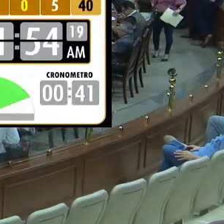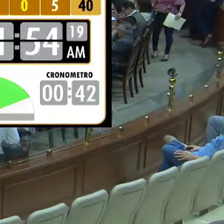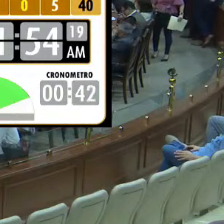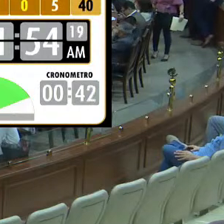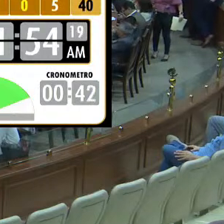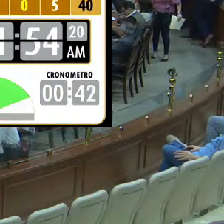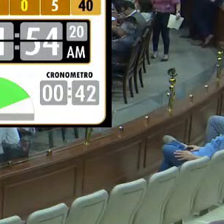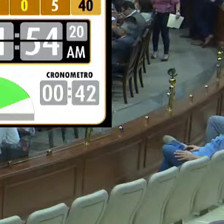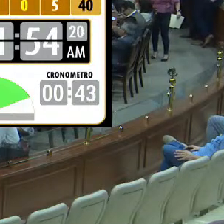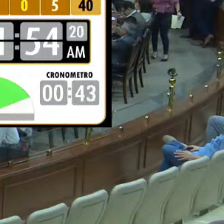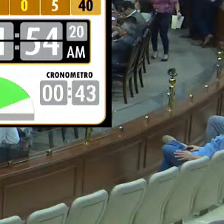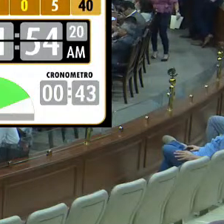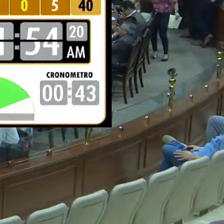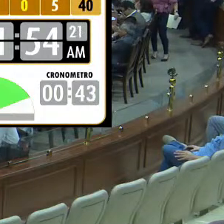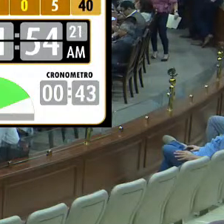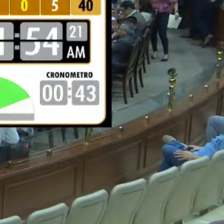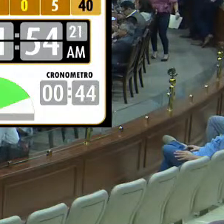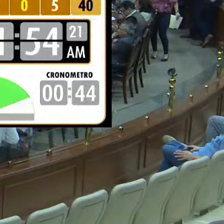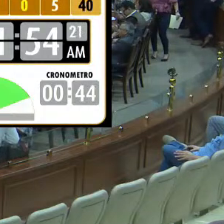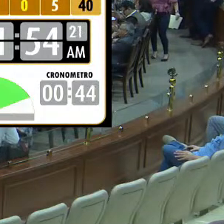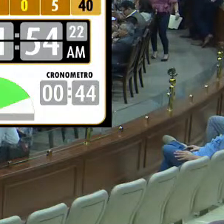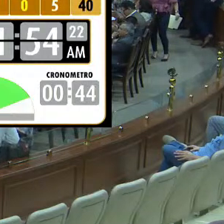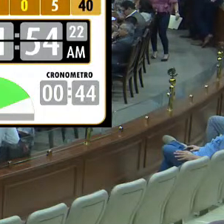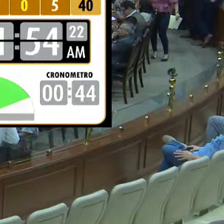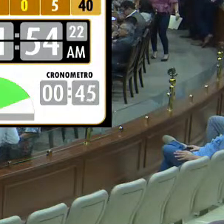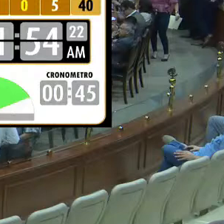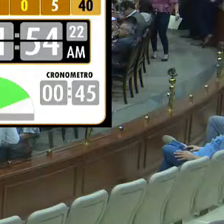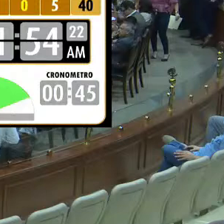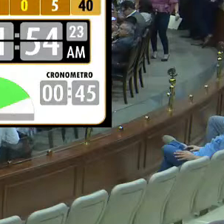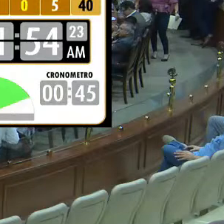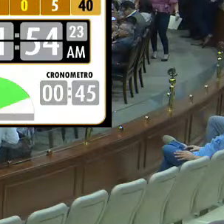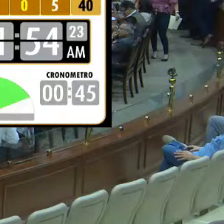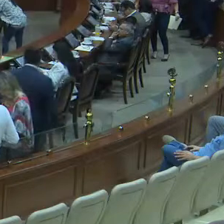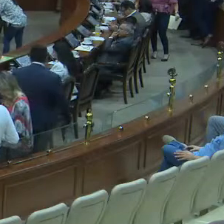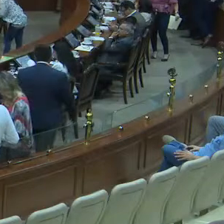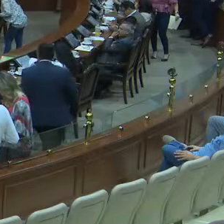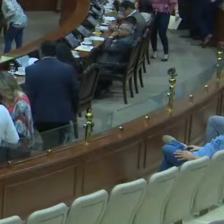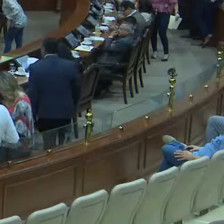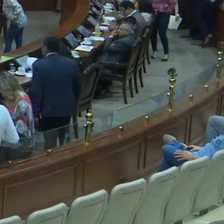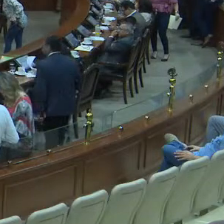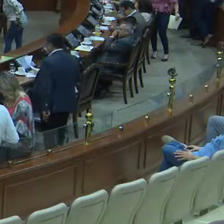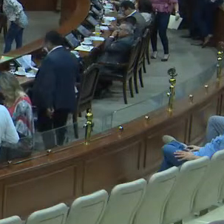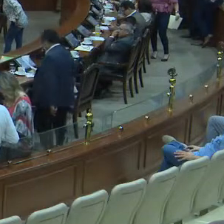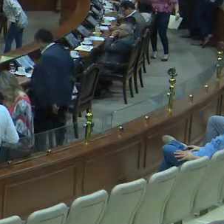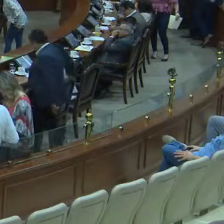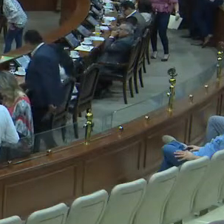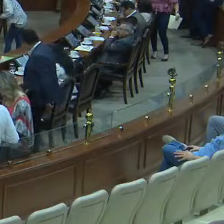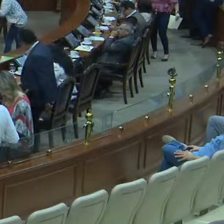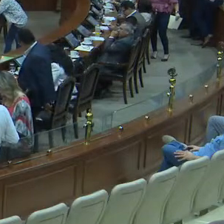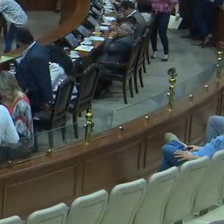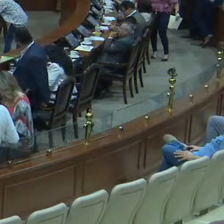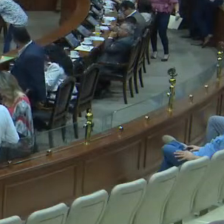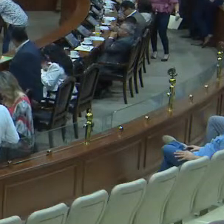La secretaría informará del número de votos a favor o en contra de este dictamen. Adelante, diputada